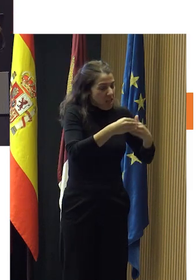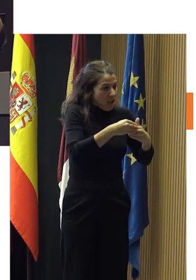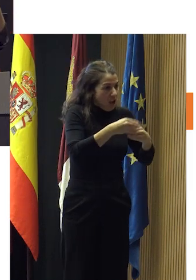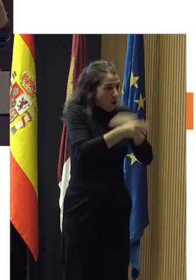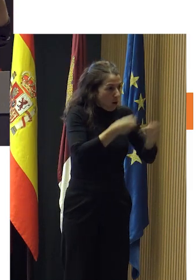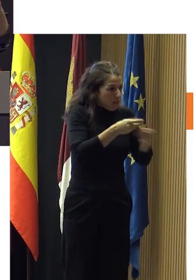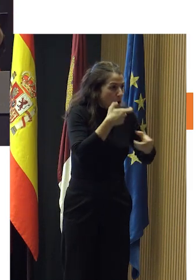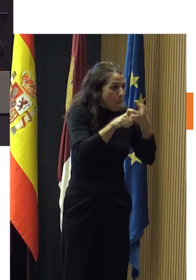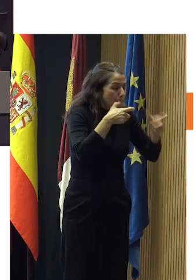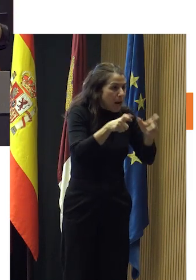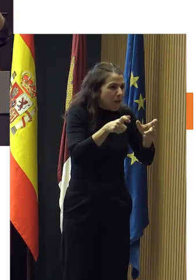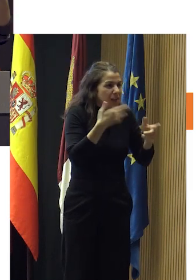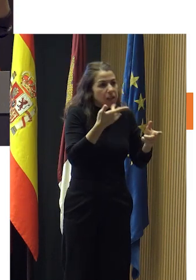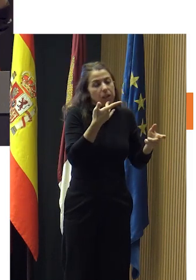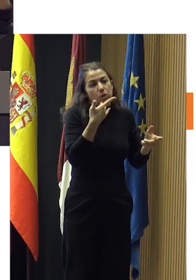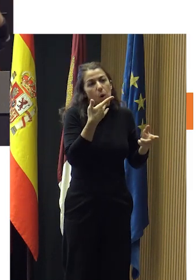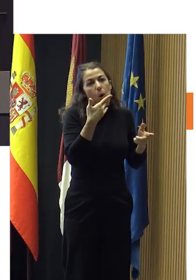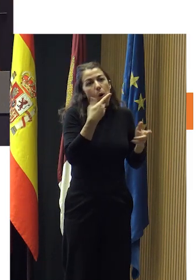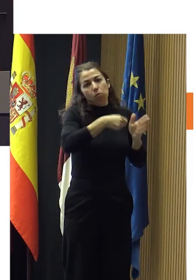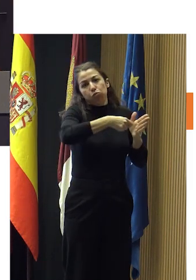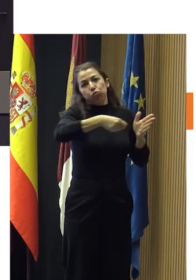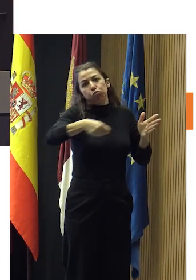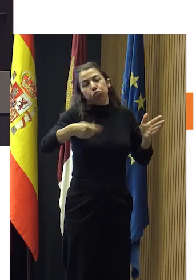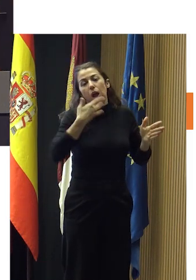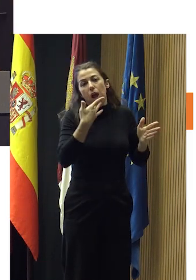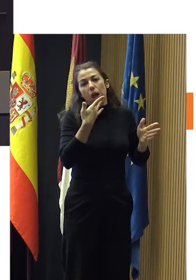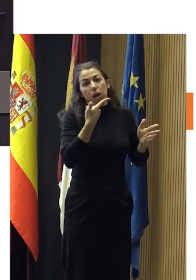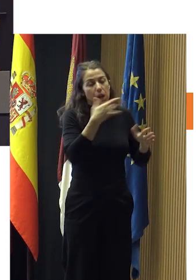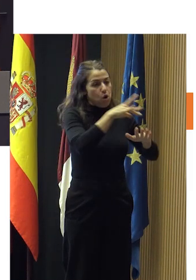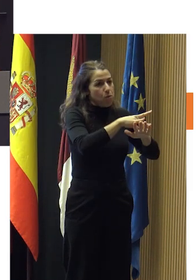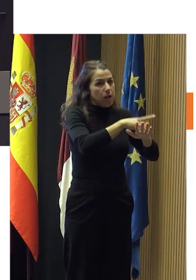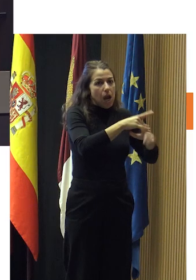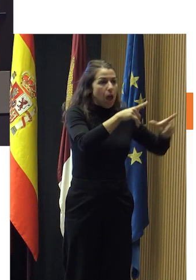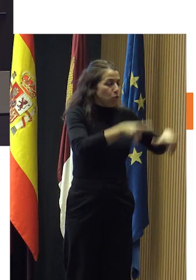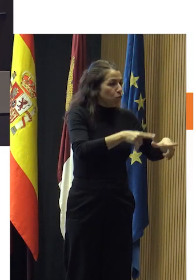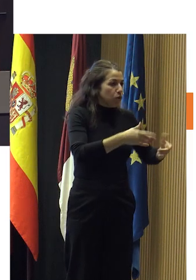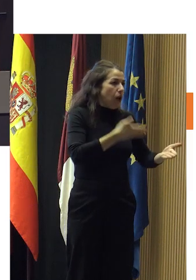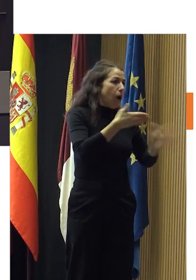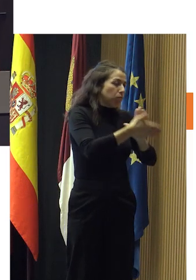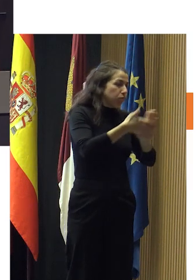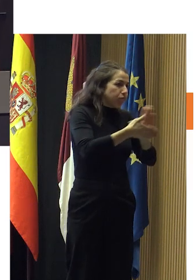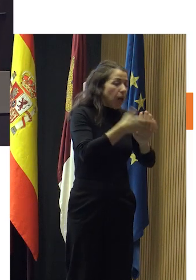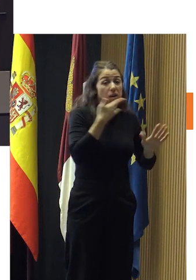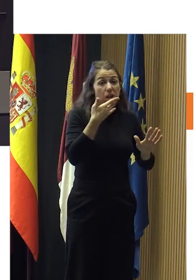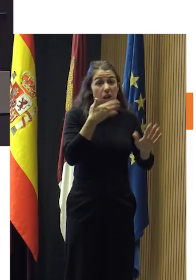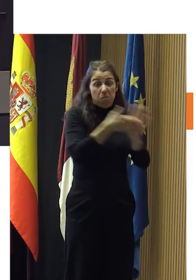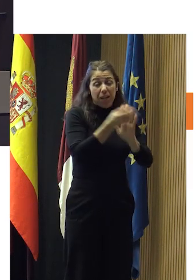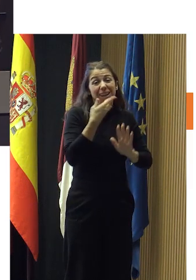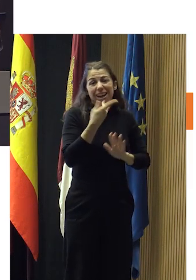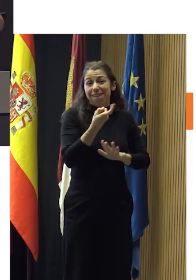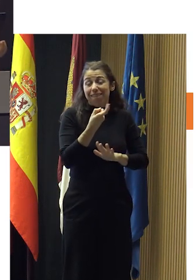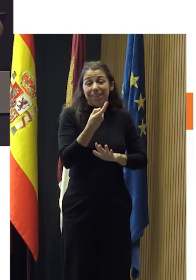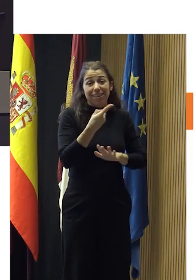pasa con palabras, es que estaría mucho tiempo en consulta explicándolo. No se trata tanto. Hace